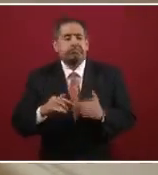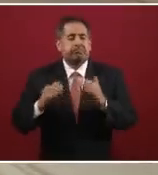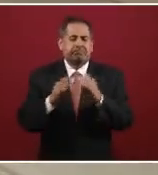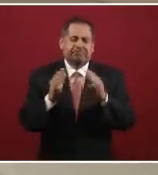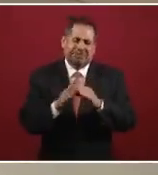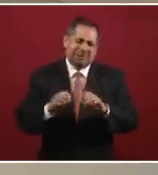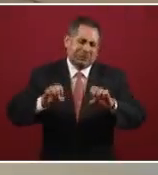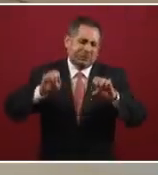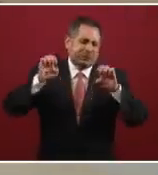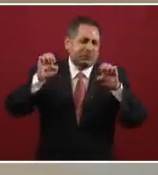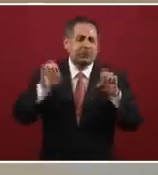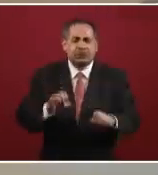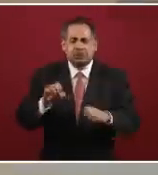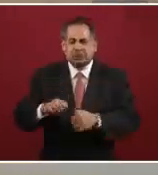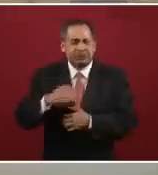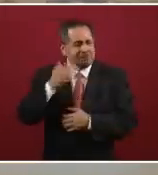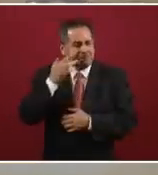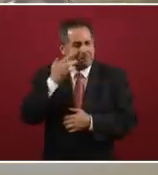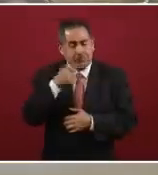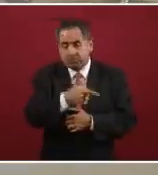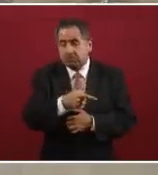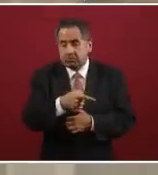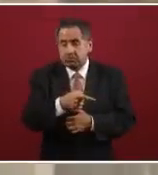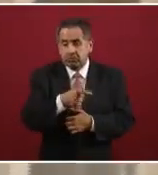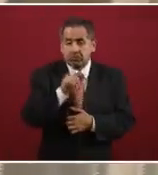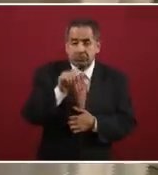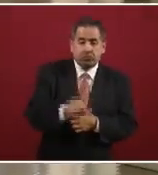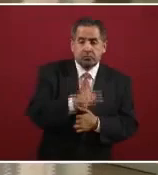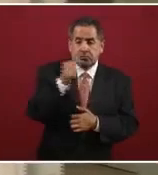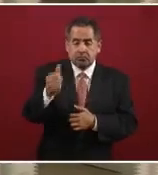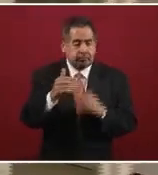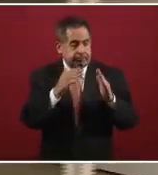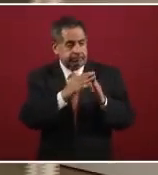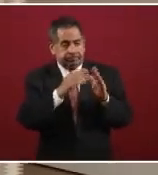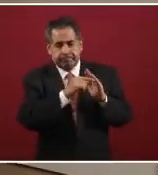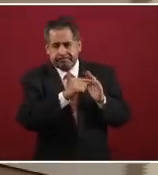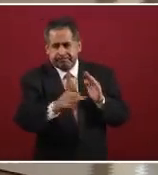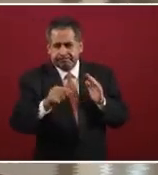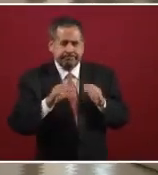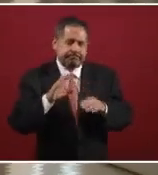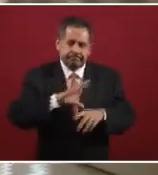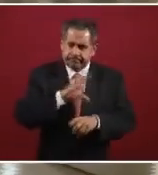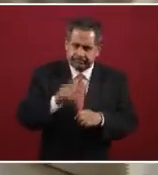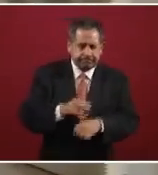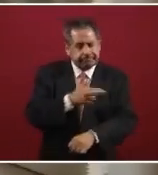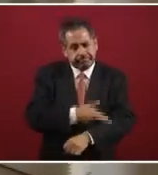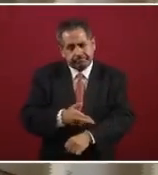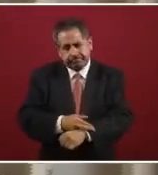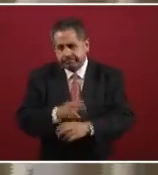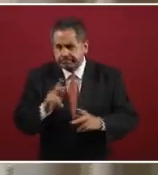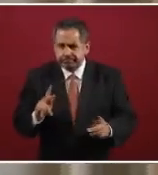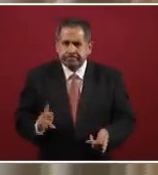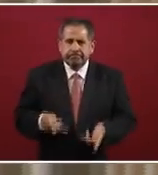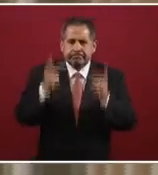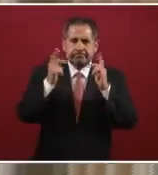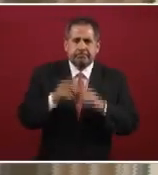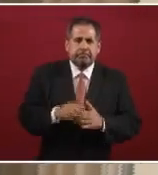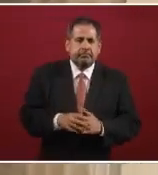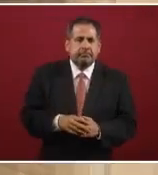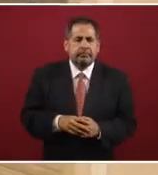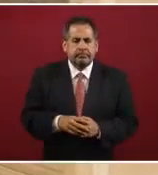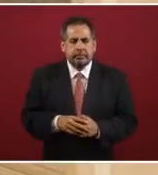lujosa está junto con las otras que ya habíamos comentado estamos dando celeridad a las